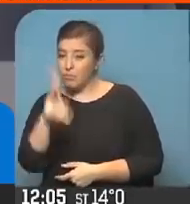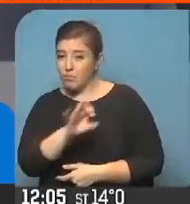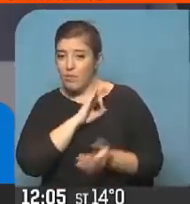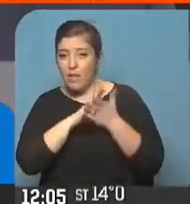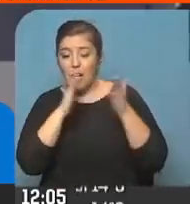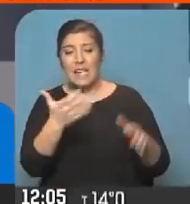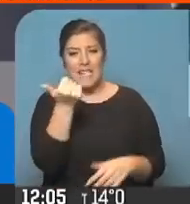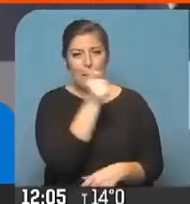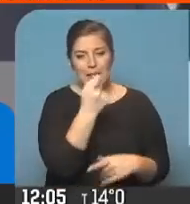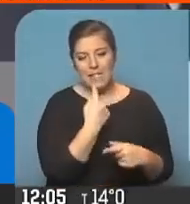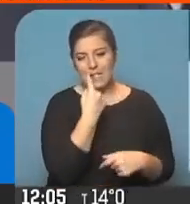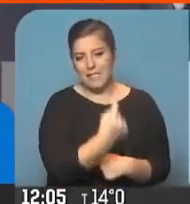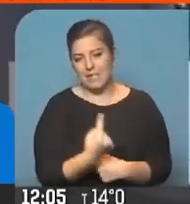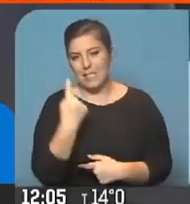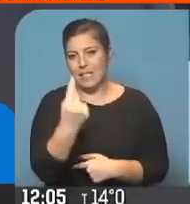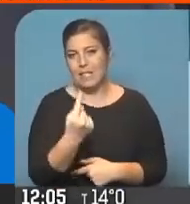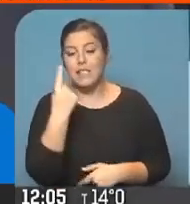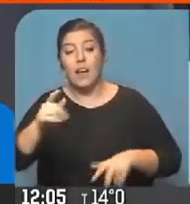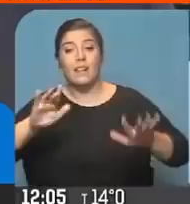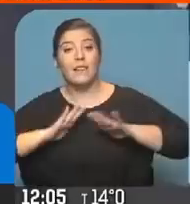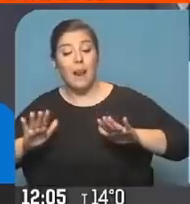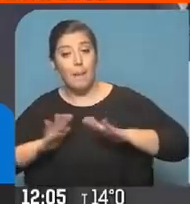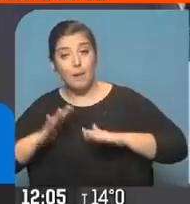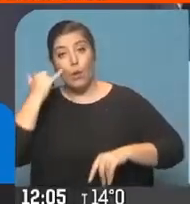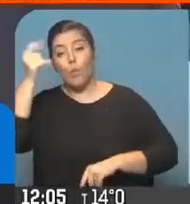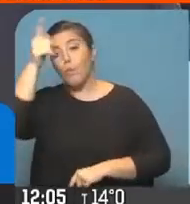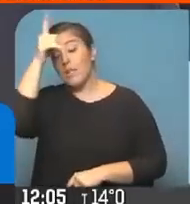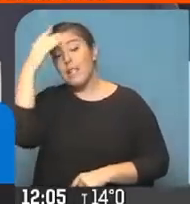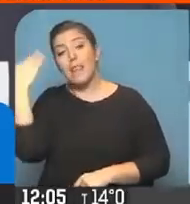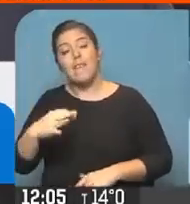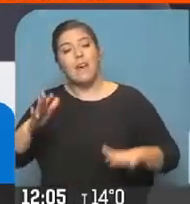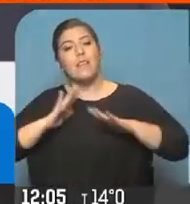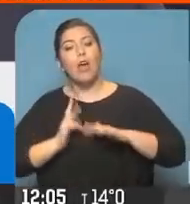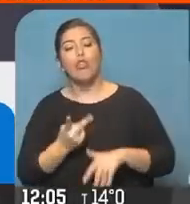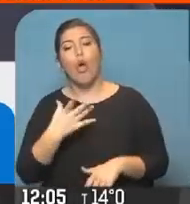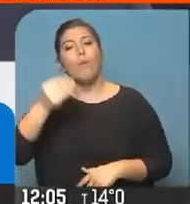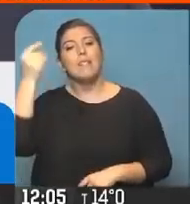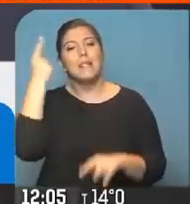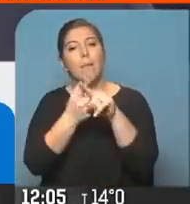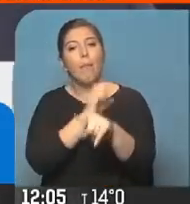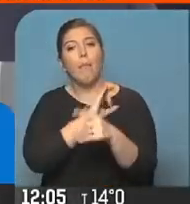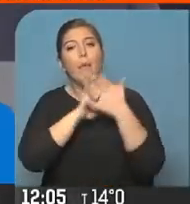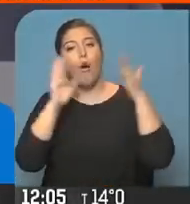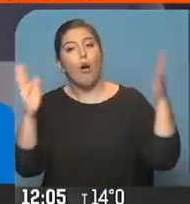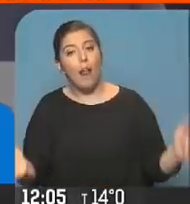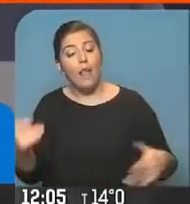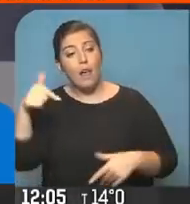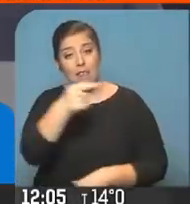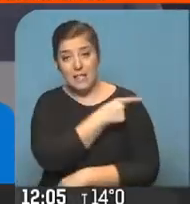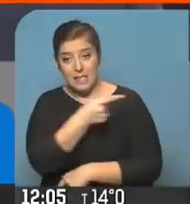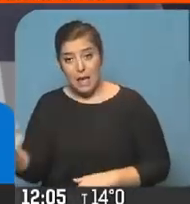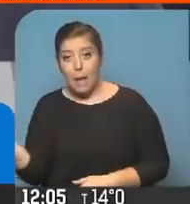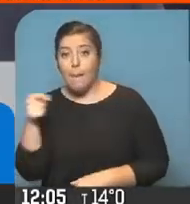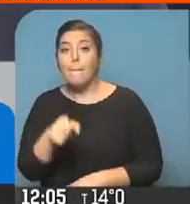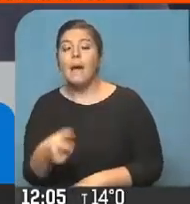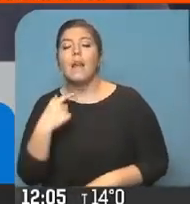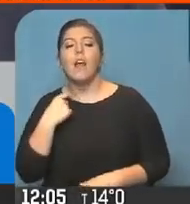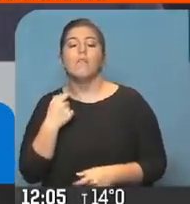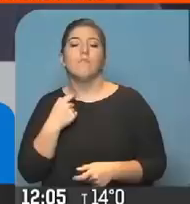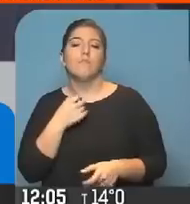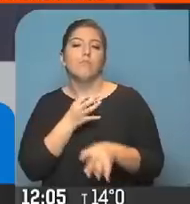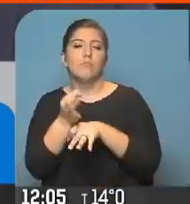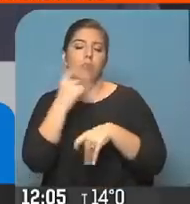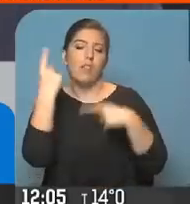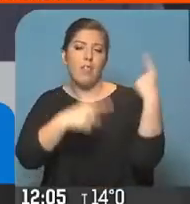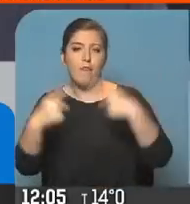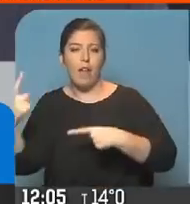cada seis meses se hace un reentrenamiento que la policía tiene entrenar dos veces por año en esta semana que tiene se le dan distintas cuestiones y